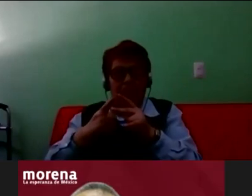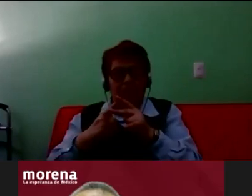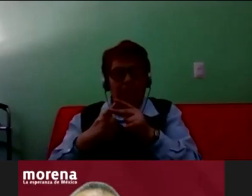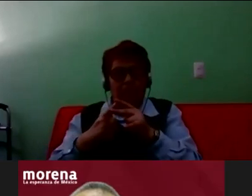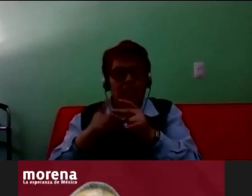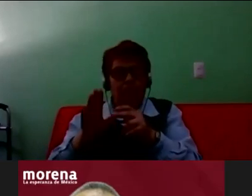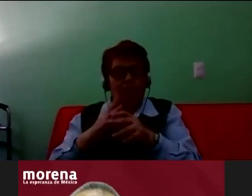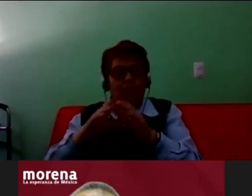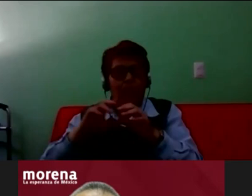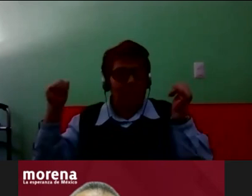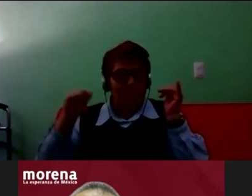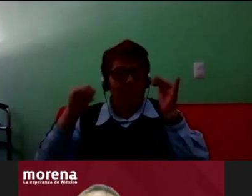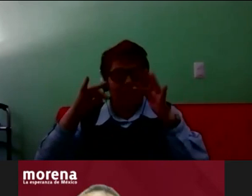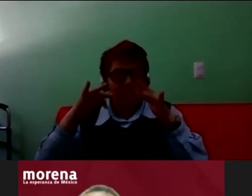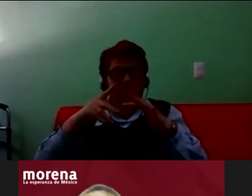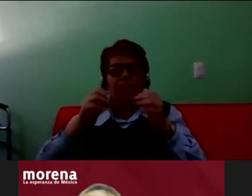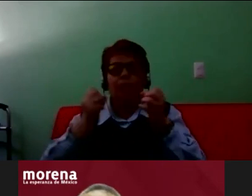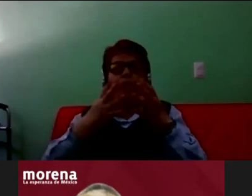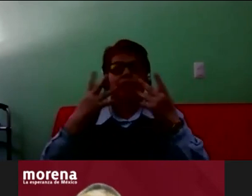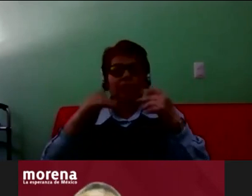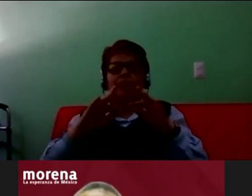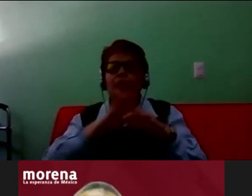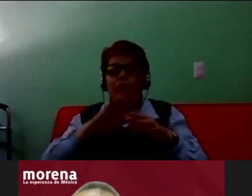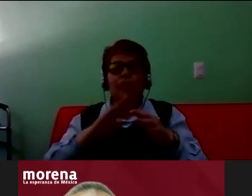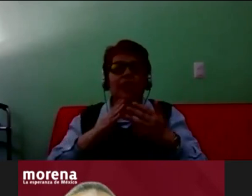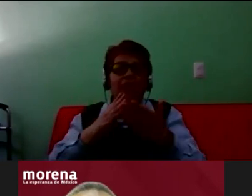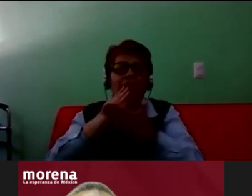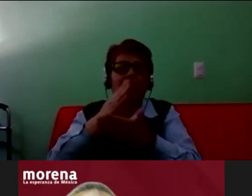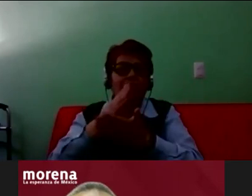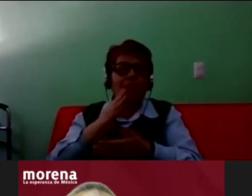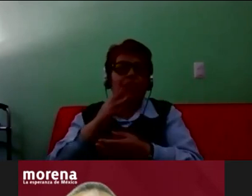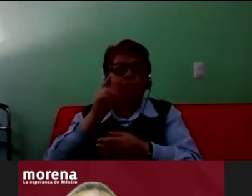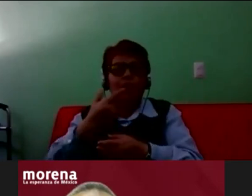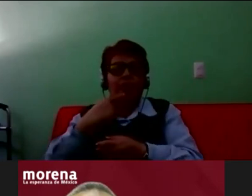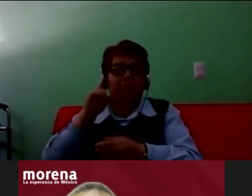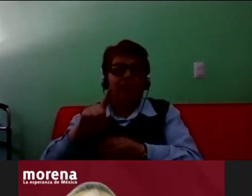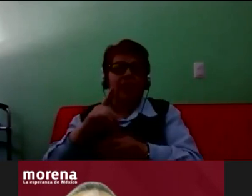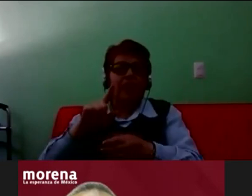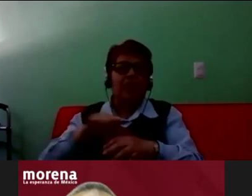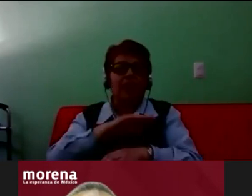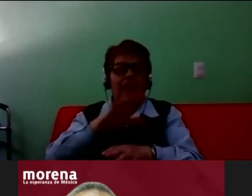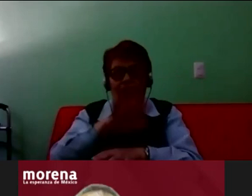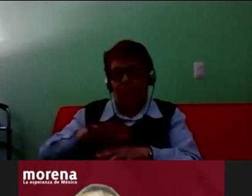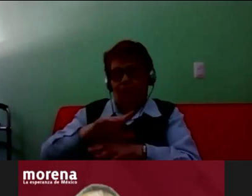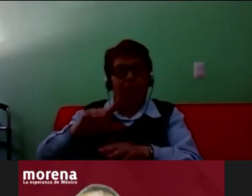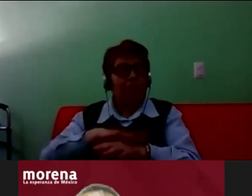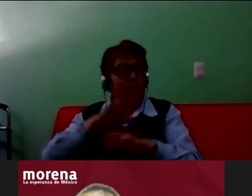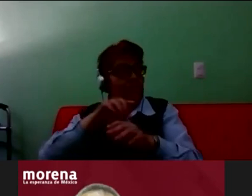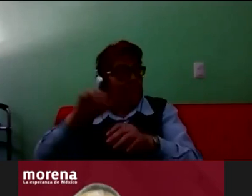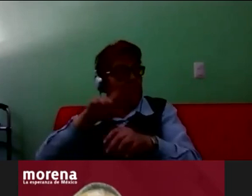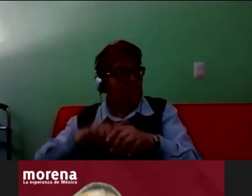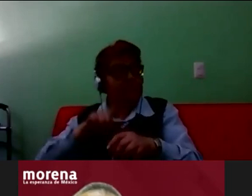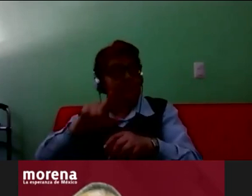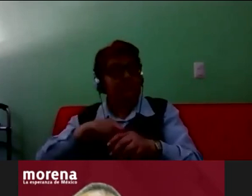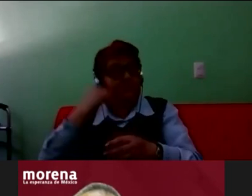conforme al aforo, o sea, a cantidad de personas que pueden entrar. De tal manera que una de las quejas que tienen los espacios culturales es que se cobre